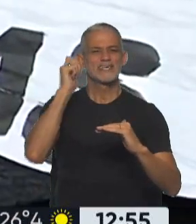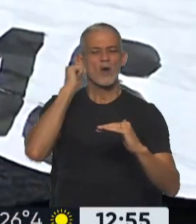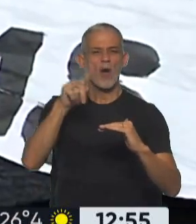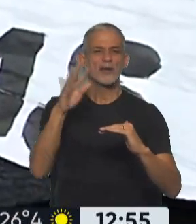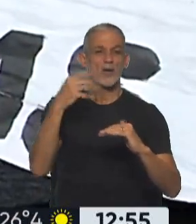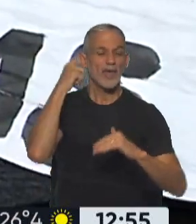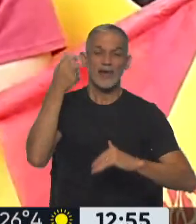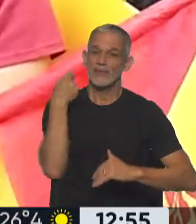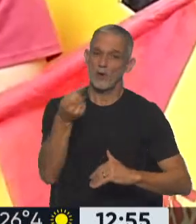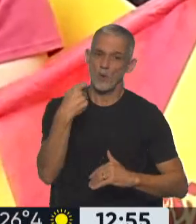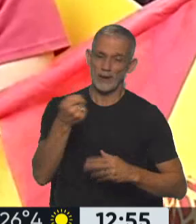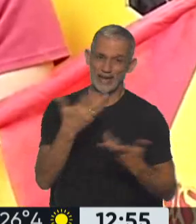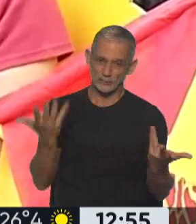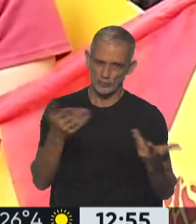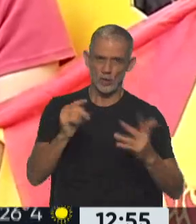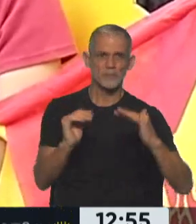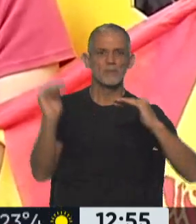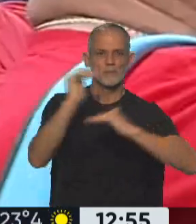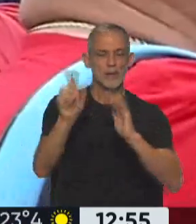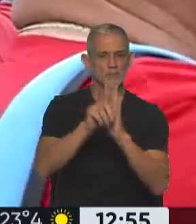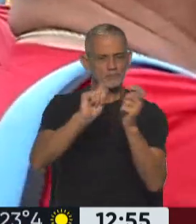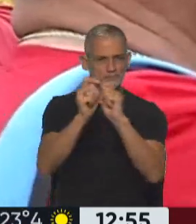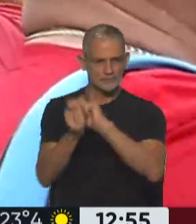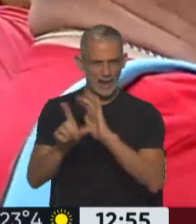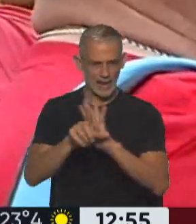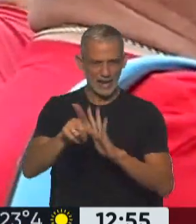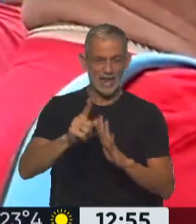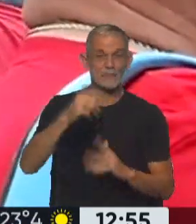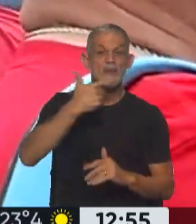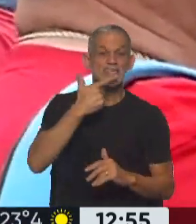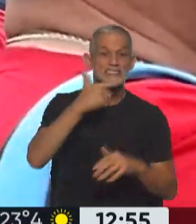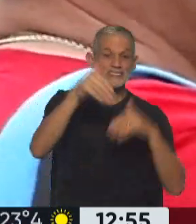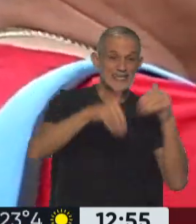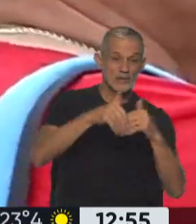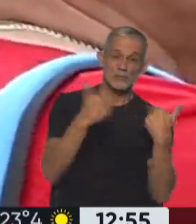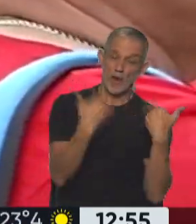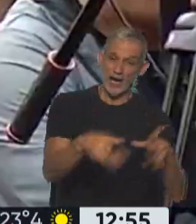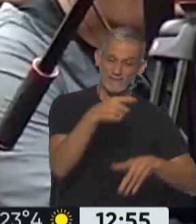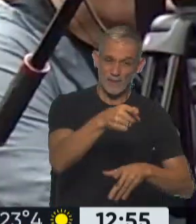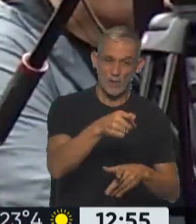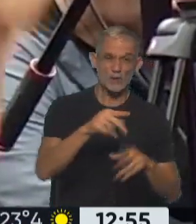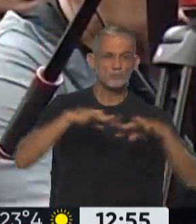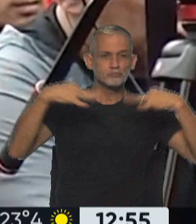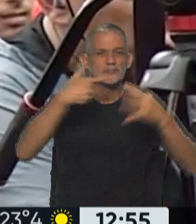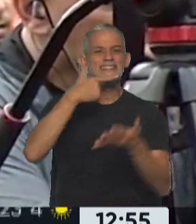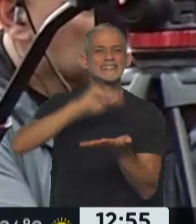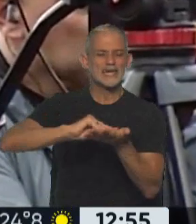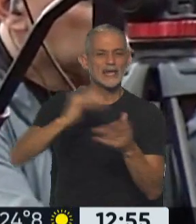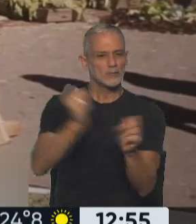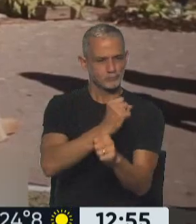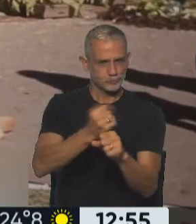la edad de retiro, entre otras modificaciones. Por 17 votos a favor, la Cámara Alta